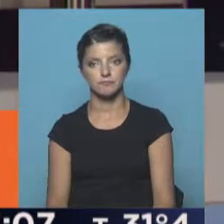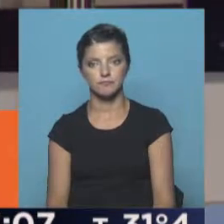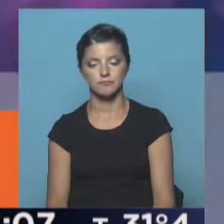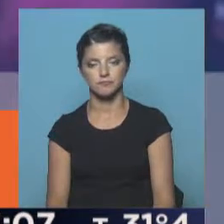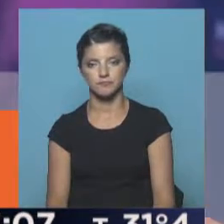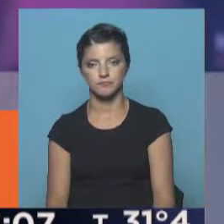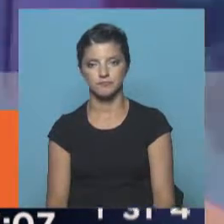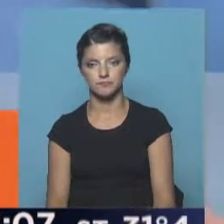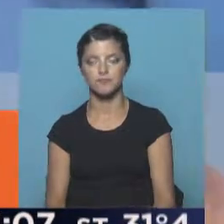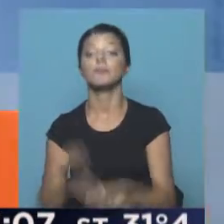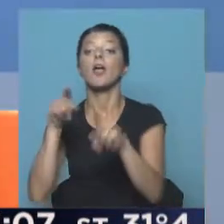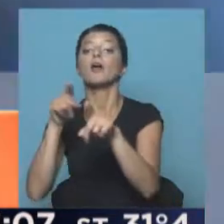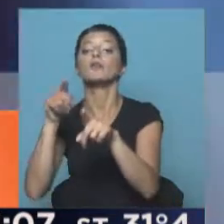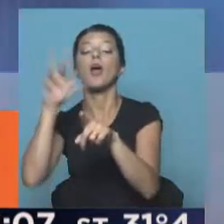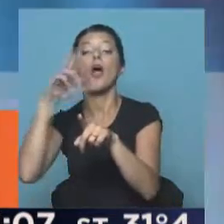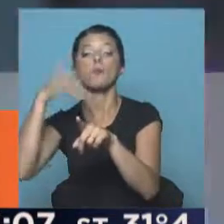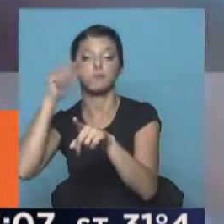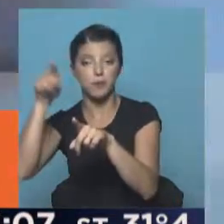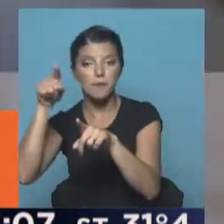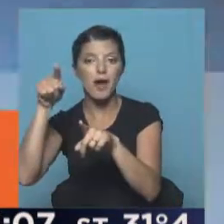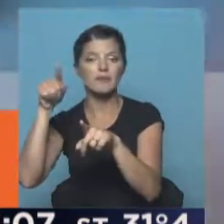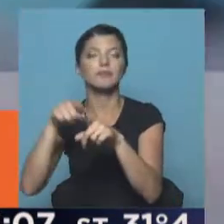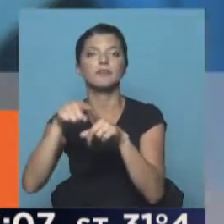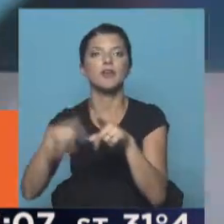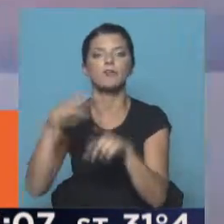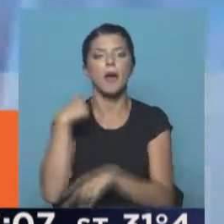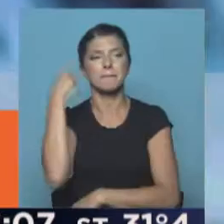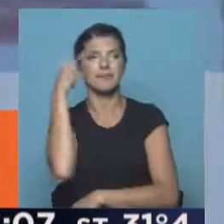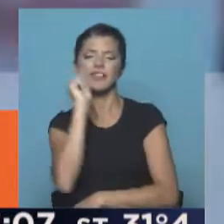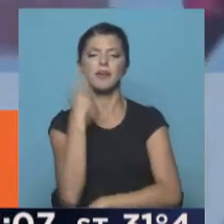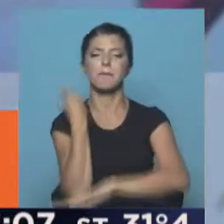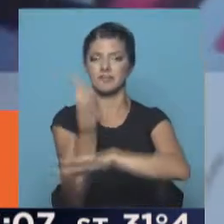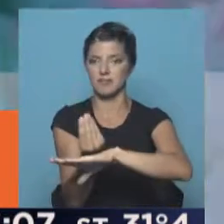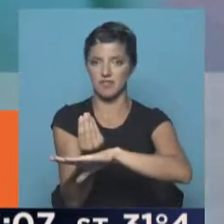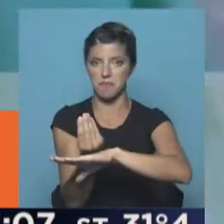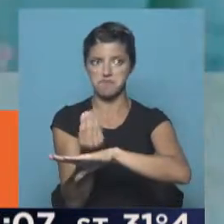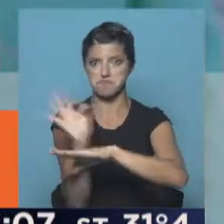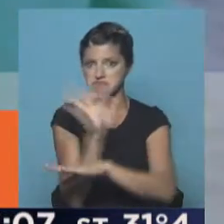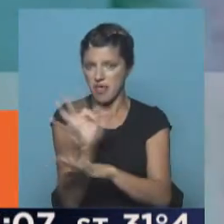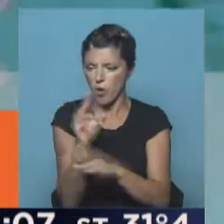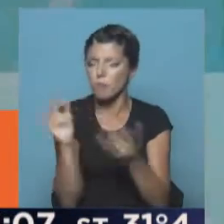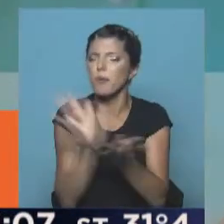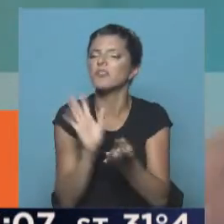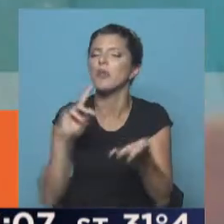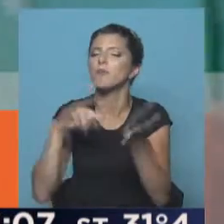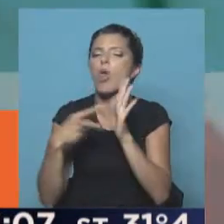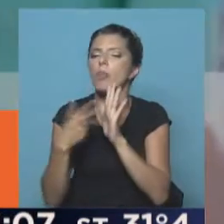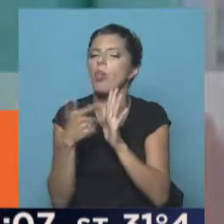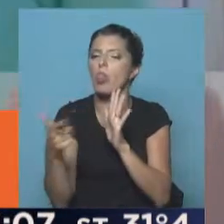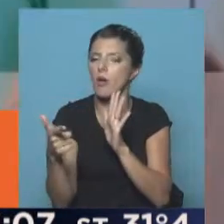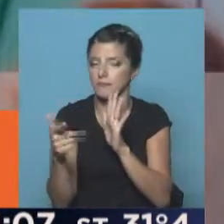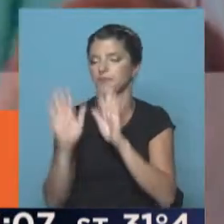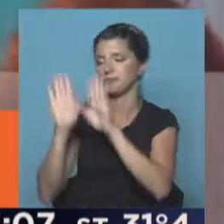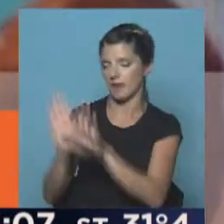influyendo en el ánimo de la gente a la hora de pensar quién los representa. Efectivamente. Bueno, la gestión en